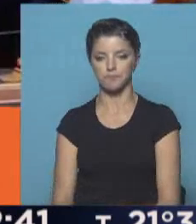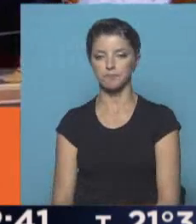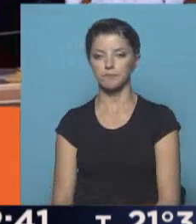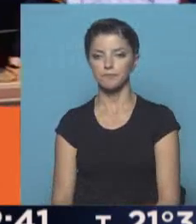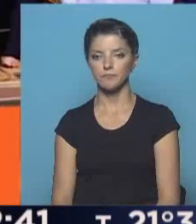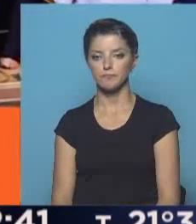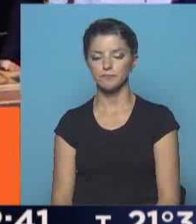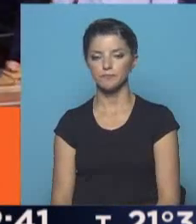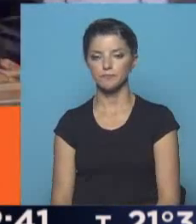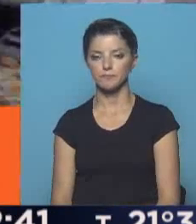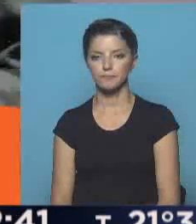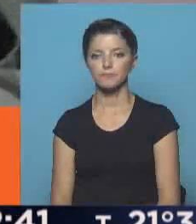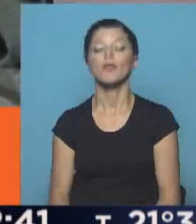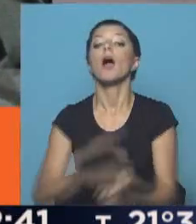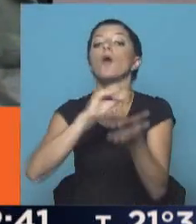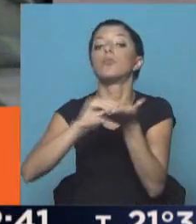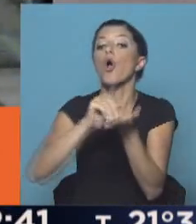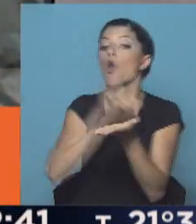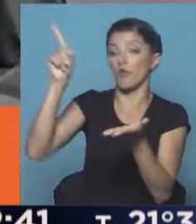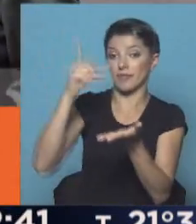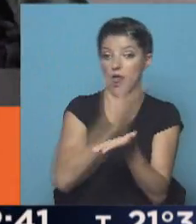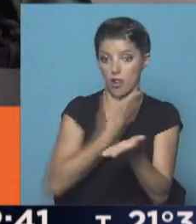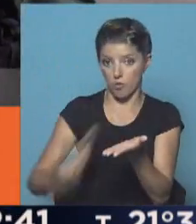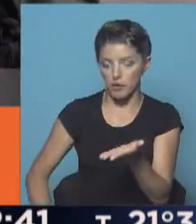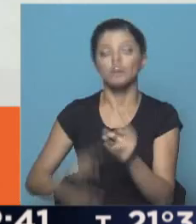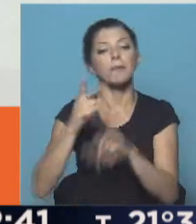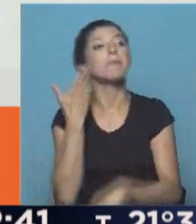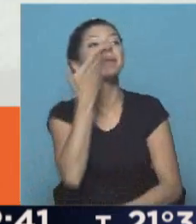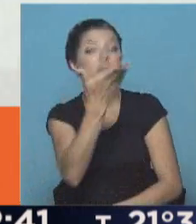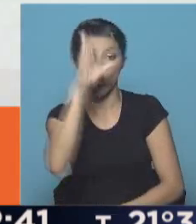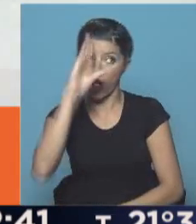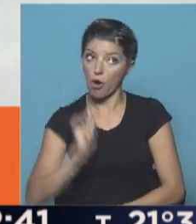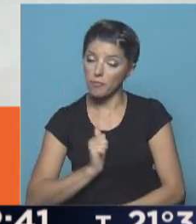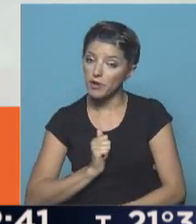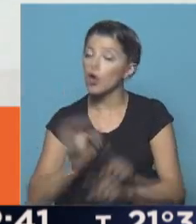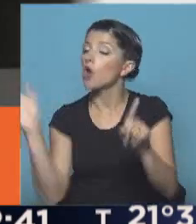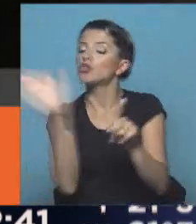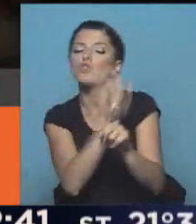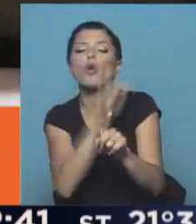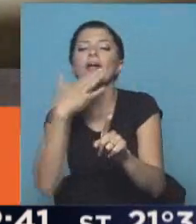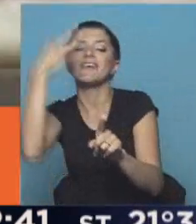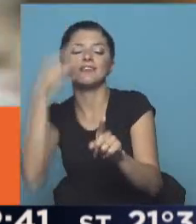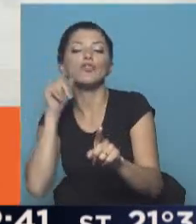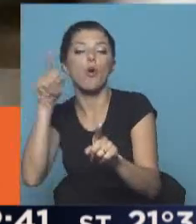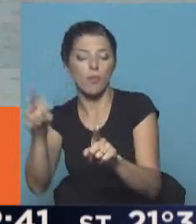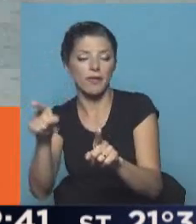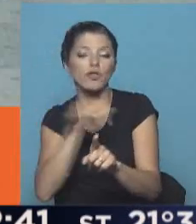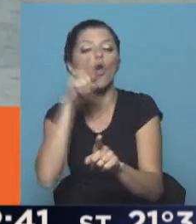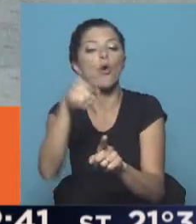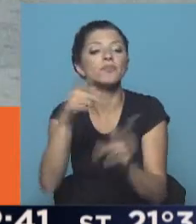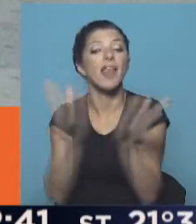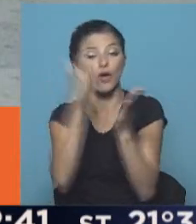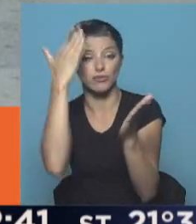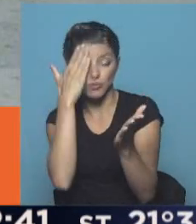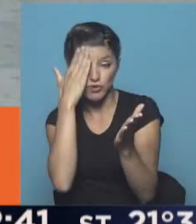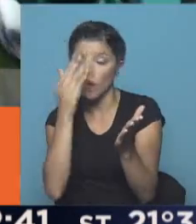Los legisladores opositores exigieron también a las Fuerzas Armadas no obedecer o ejecutar ningún acto contrario a la